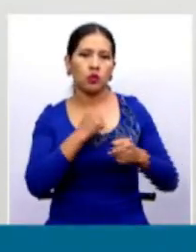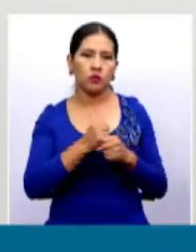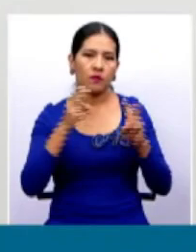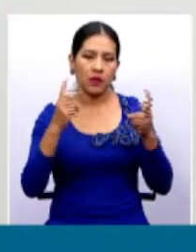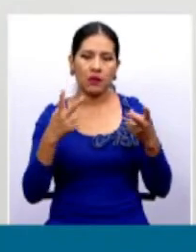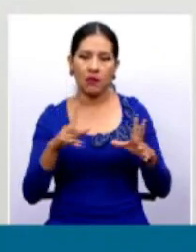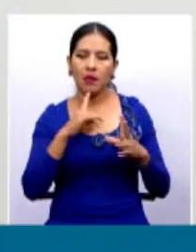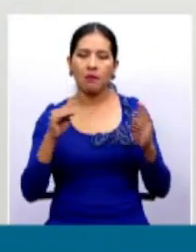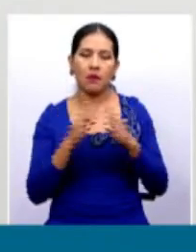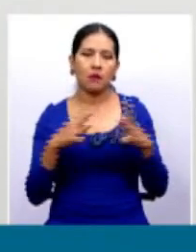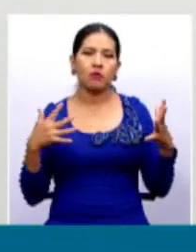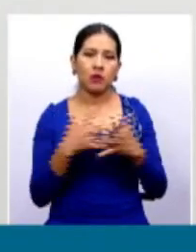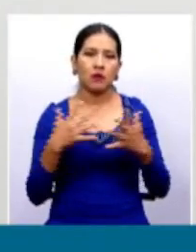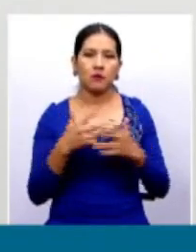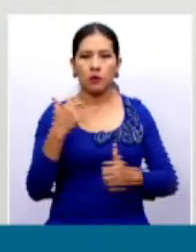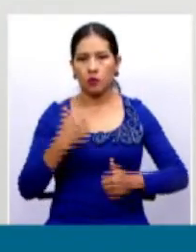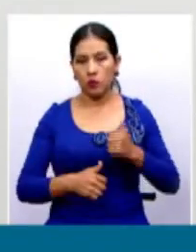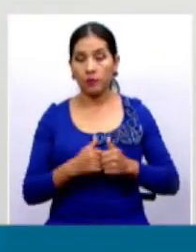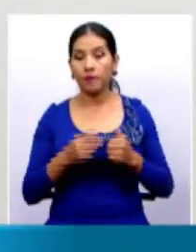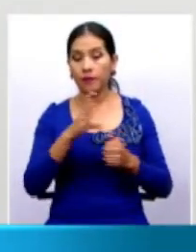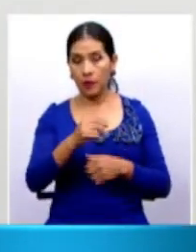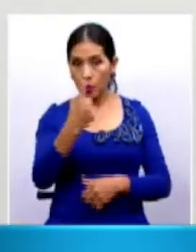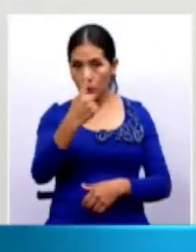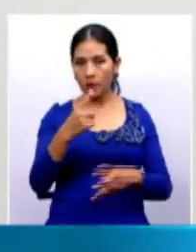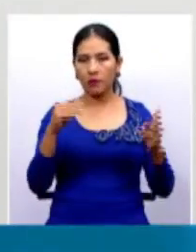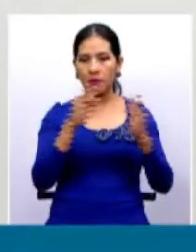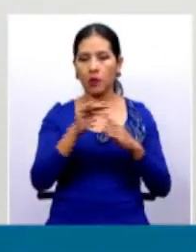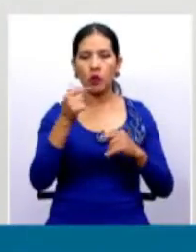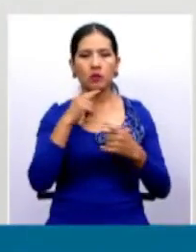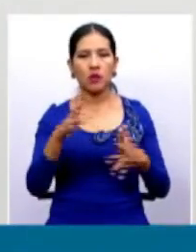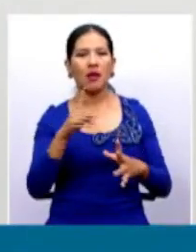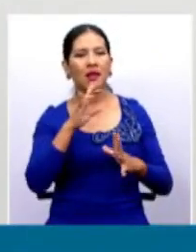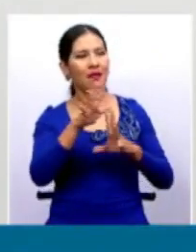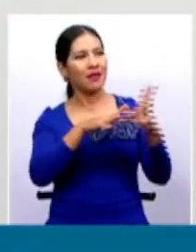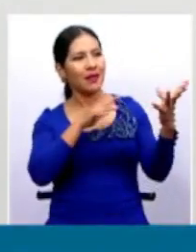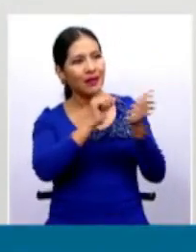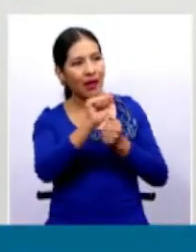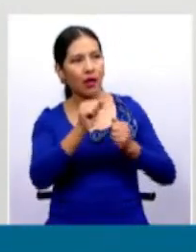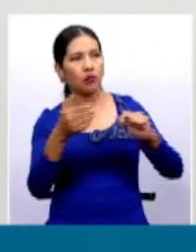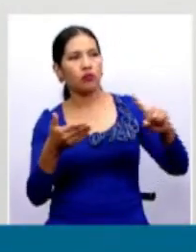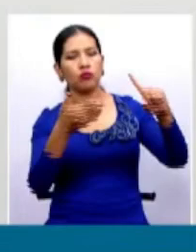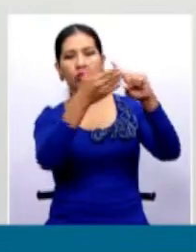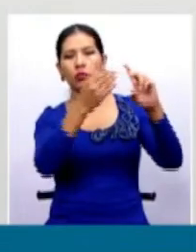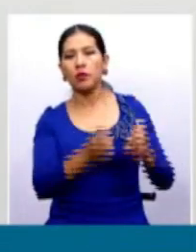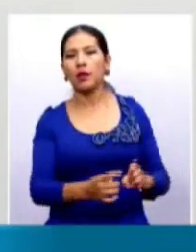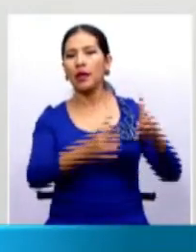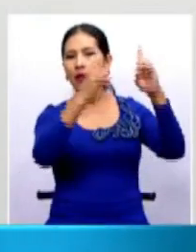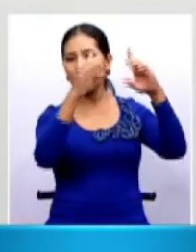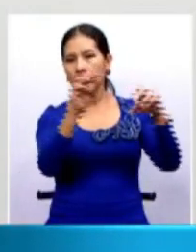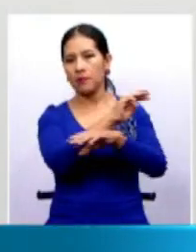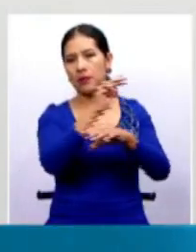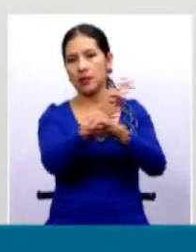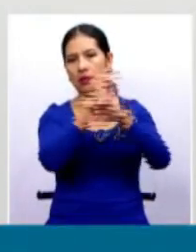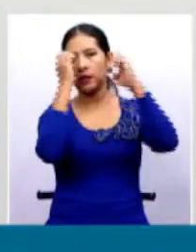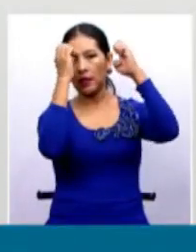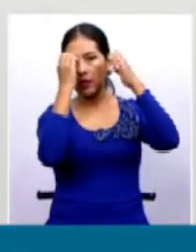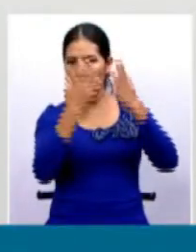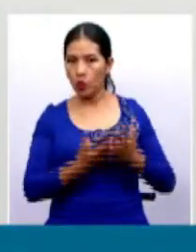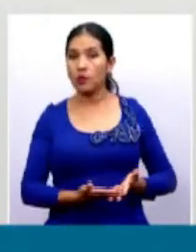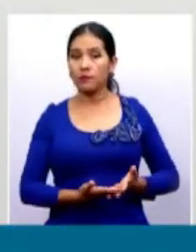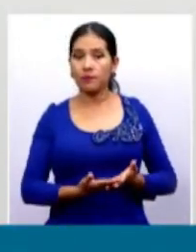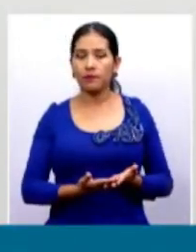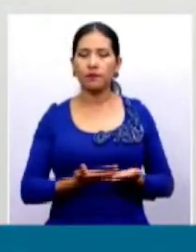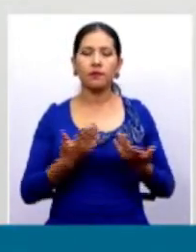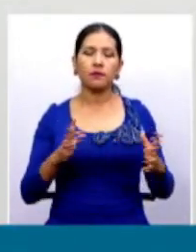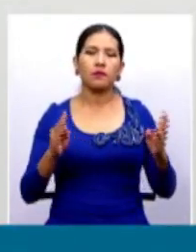ha ido atemorizando Pero además de eso ha ido dañando la infraestructura del Ministerio de Educación y eso no podemos desconocer de la misma